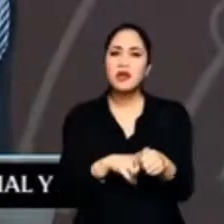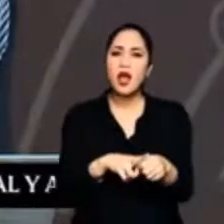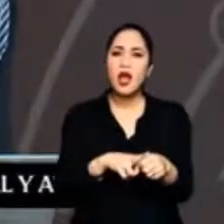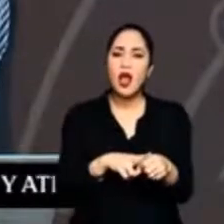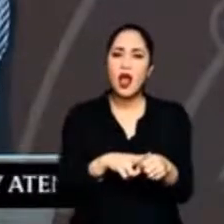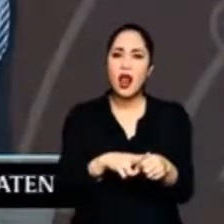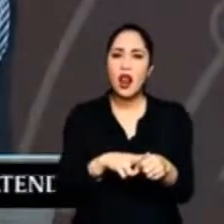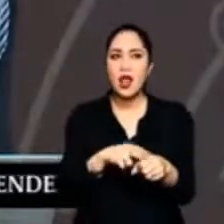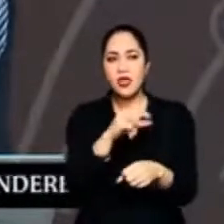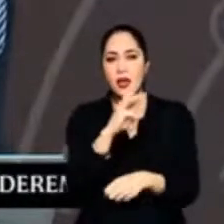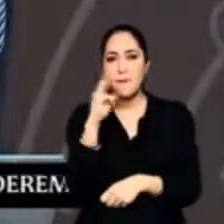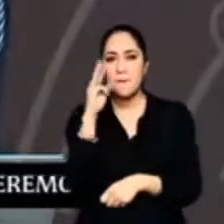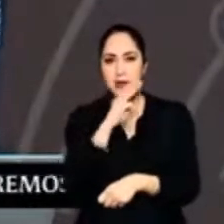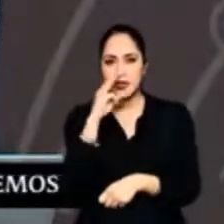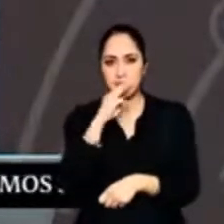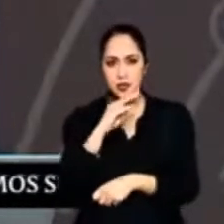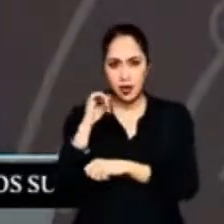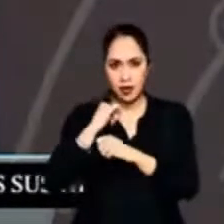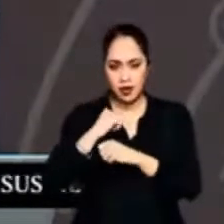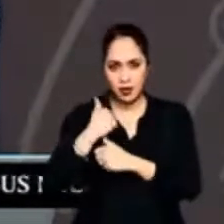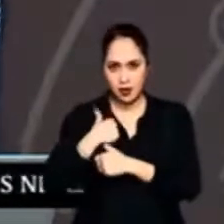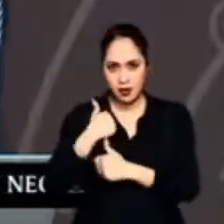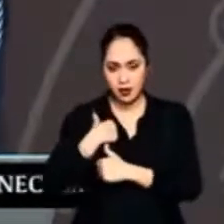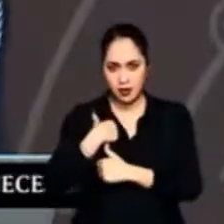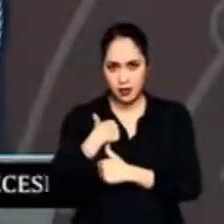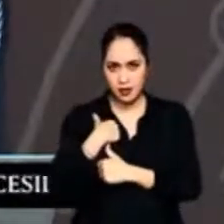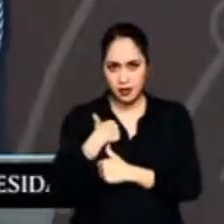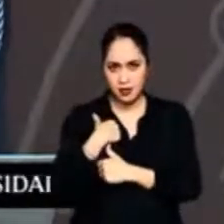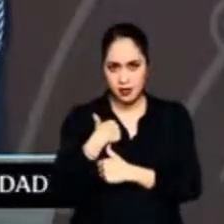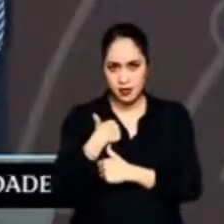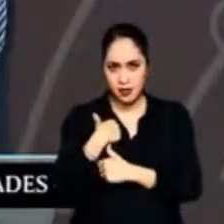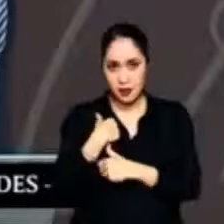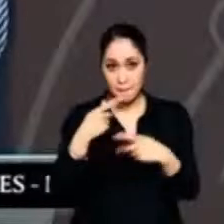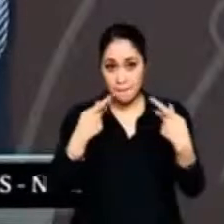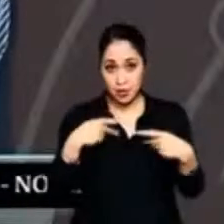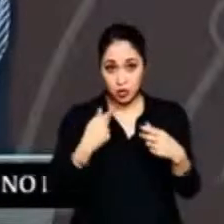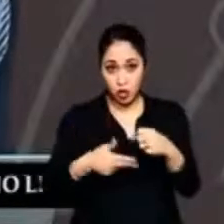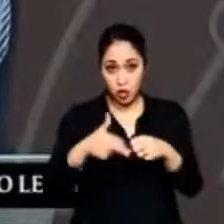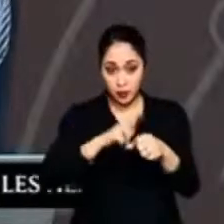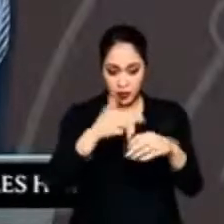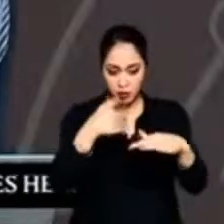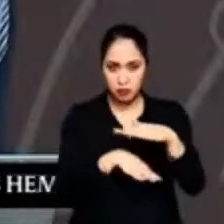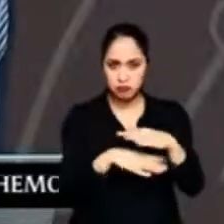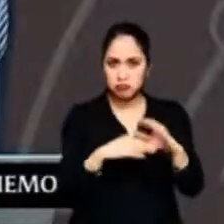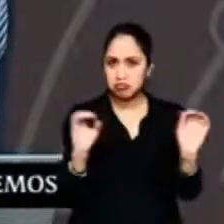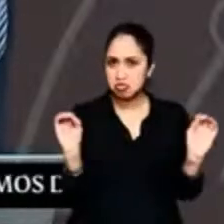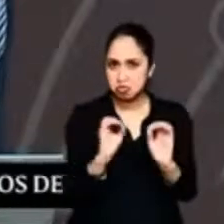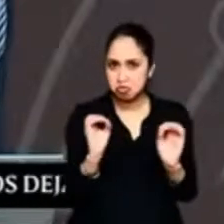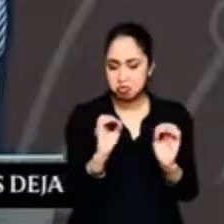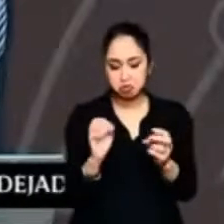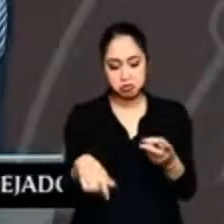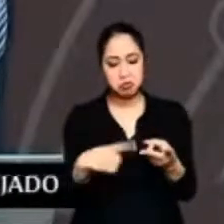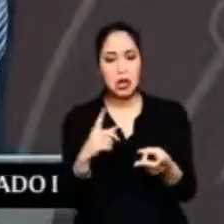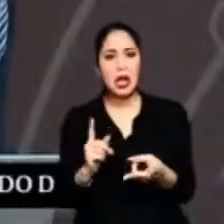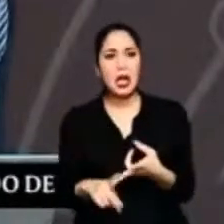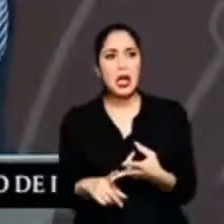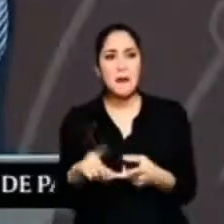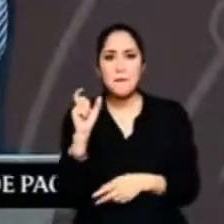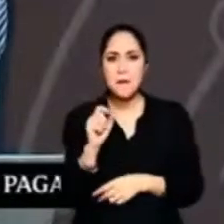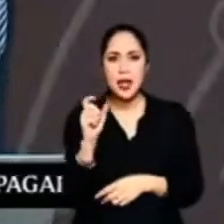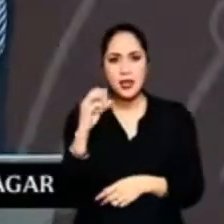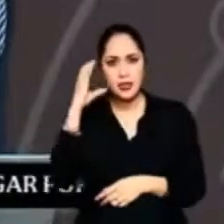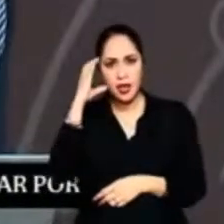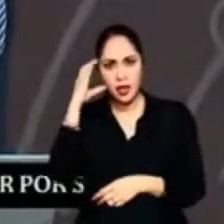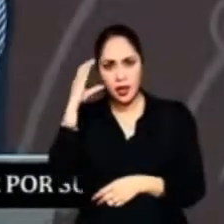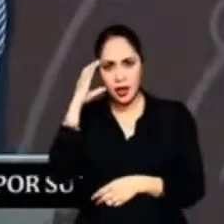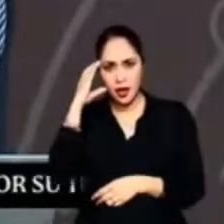militar de Mazatlán tiene 0 hospitalizados. Tiene 20 camas, que son las que tiene para el